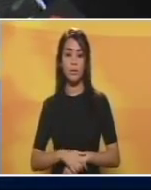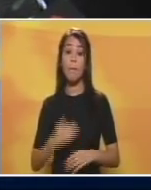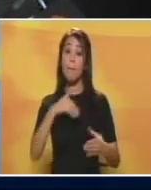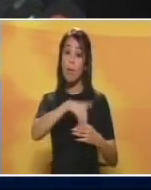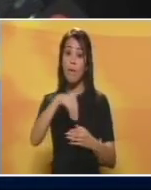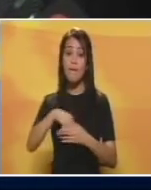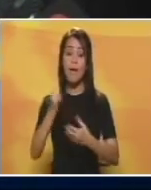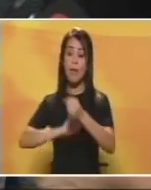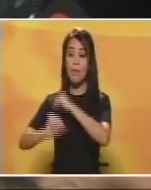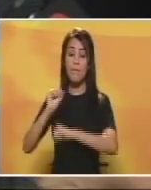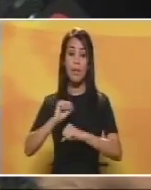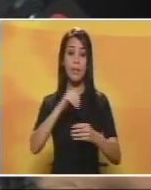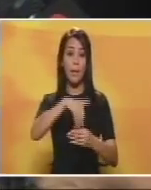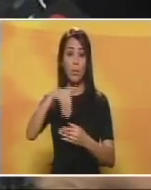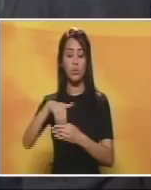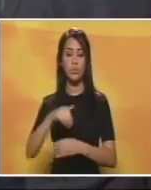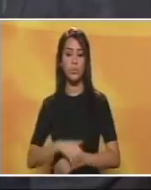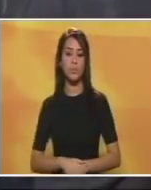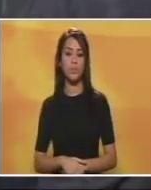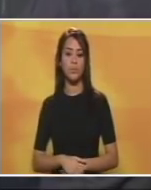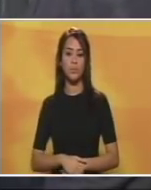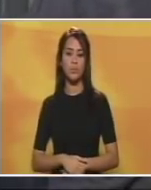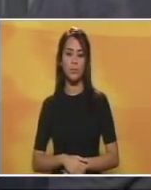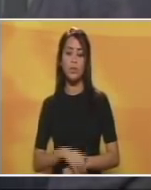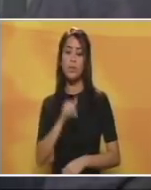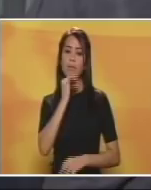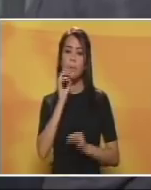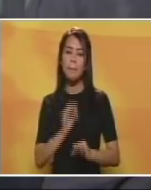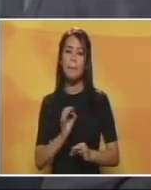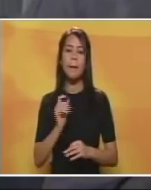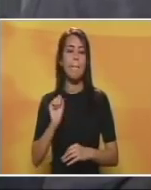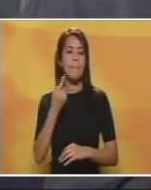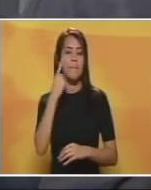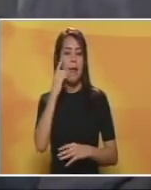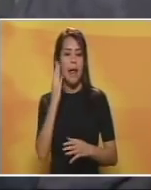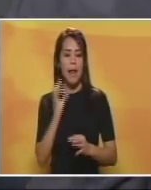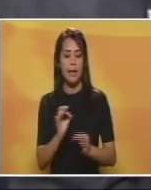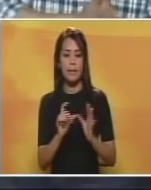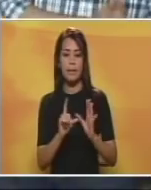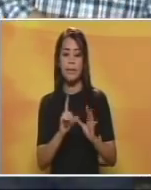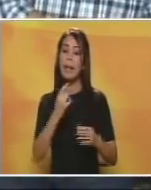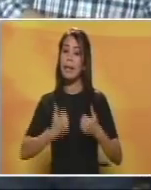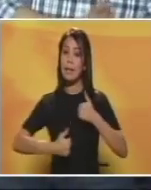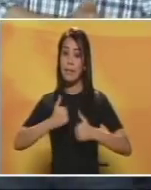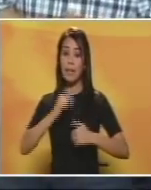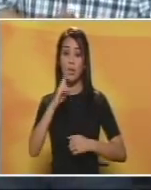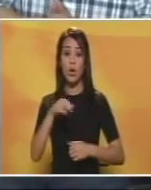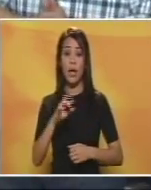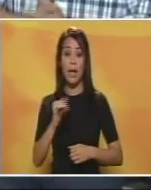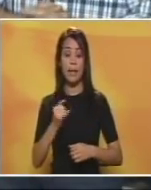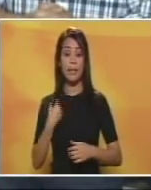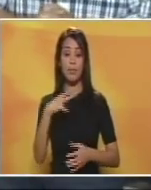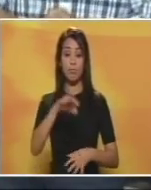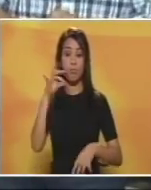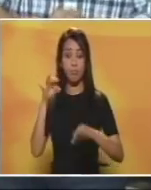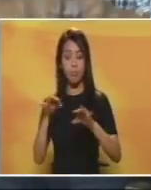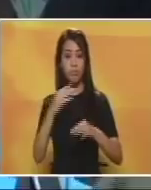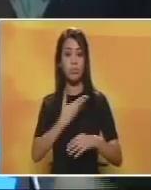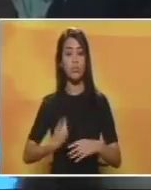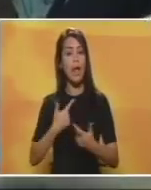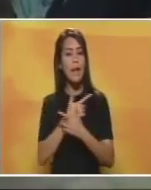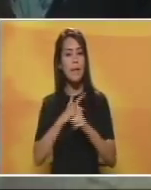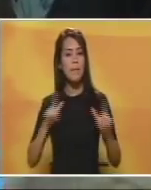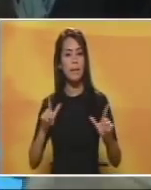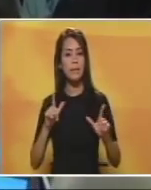vamos a defender el voto. Fernández ratificó que el primer decreto del candidato presidencial Henry Falcón de quedar electo será colocar en